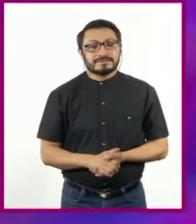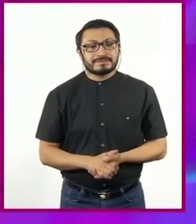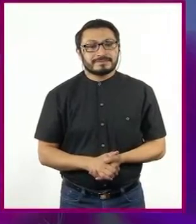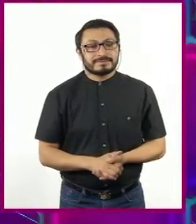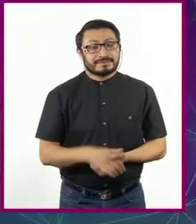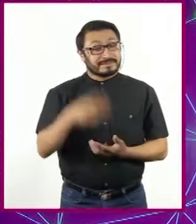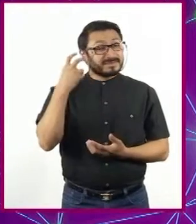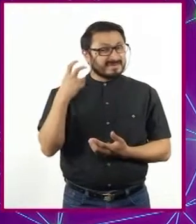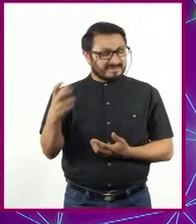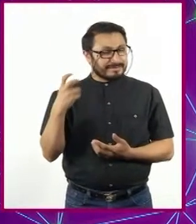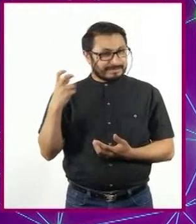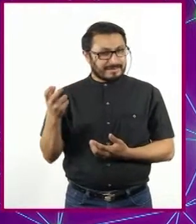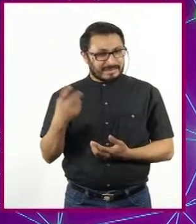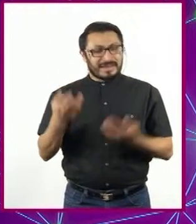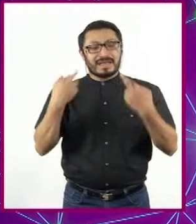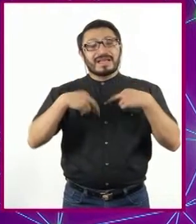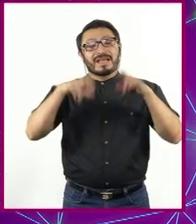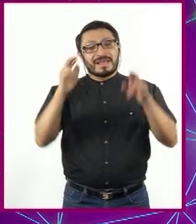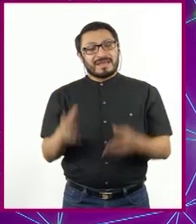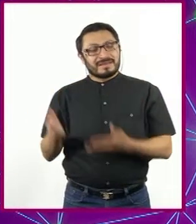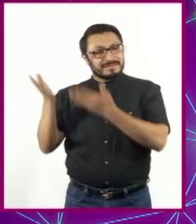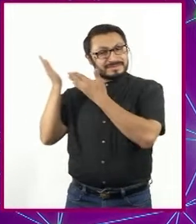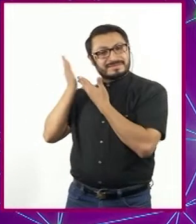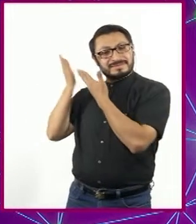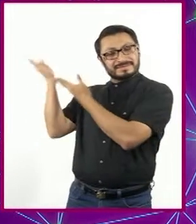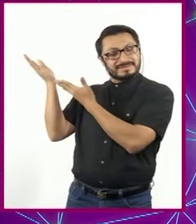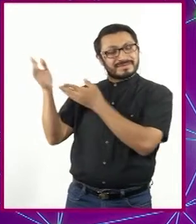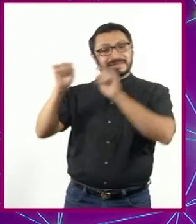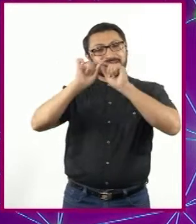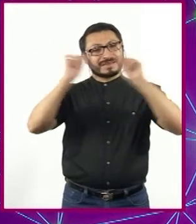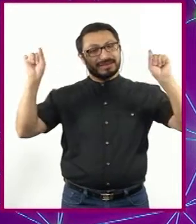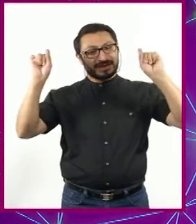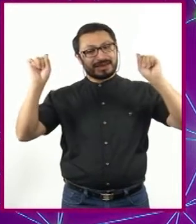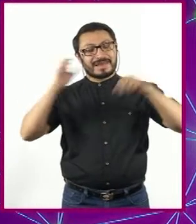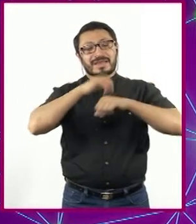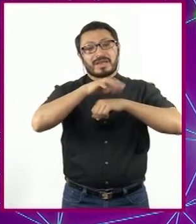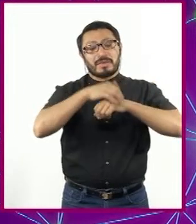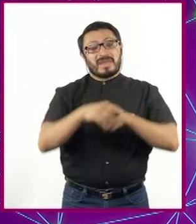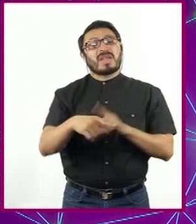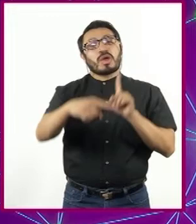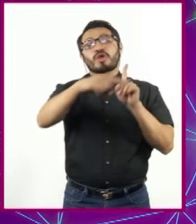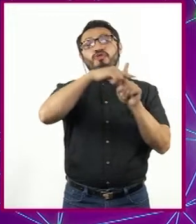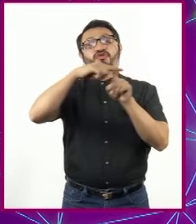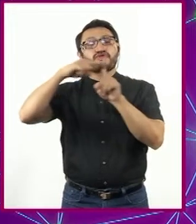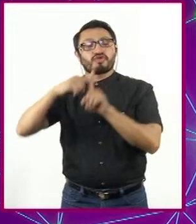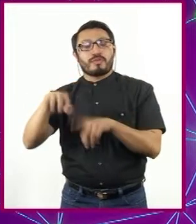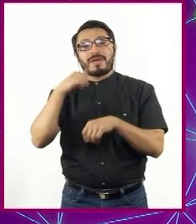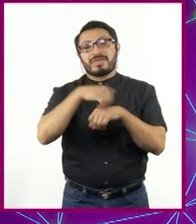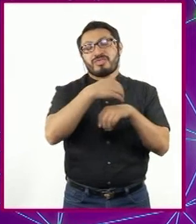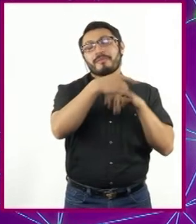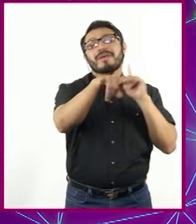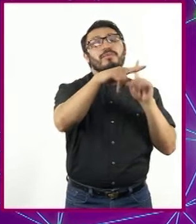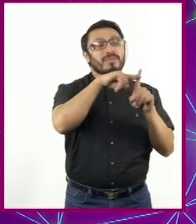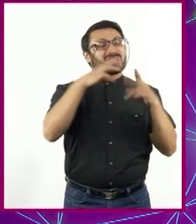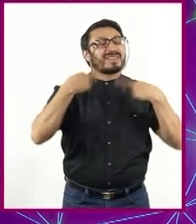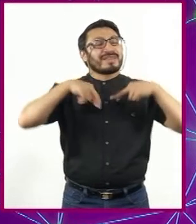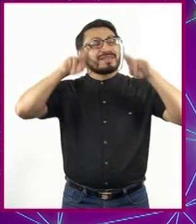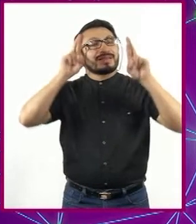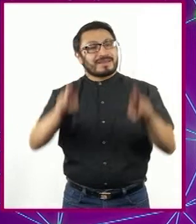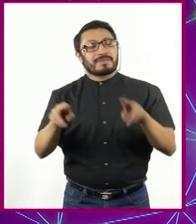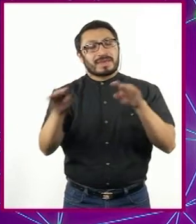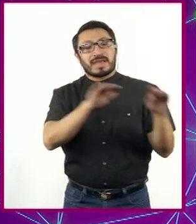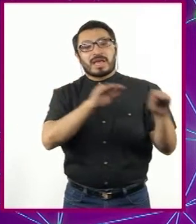Lo anterior podemos representarlo en una recta numérica, con una suma. Los números positivos